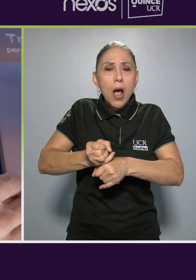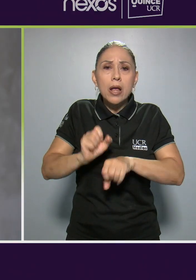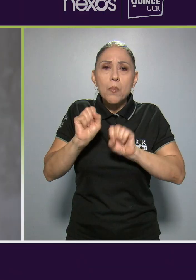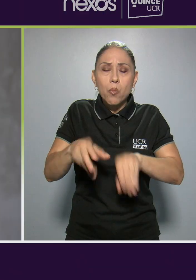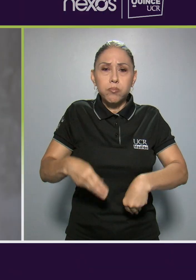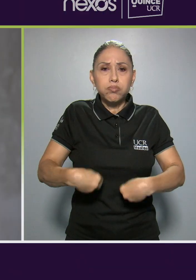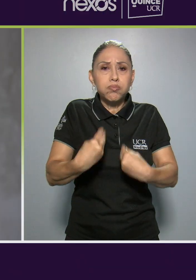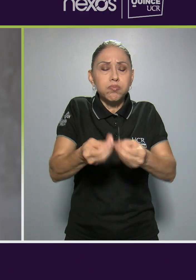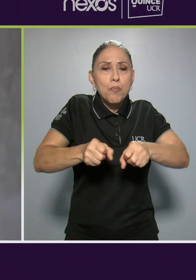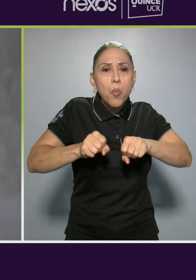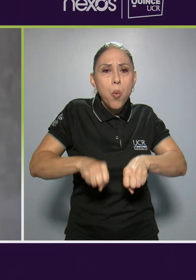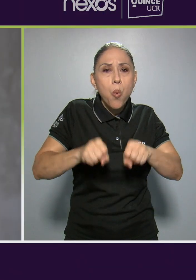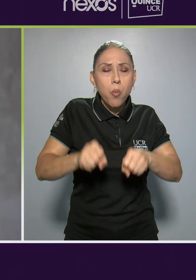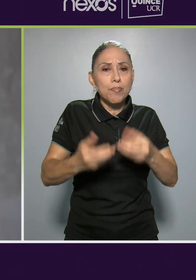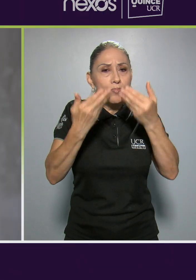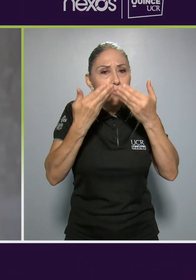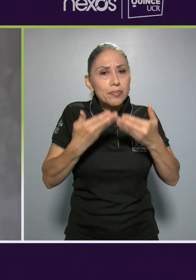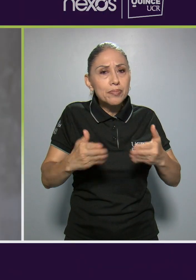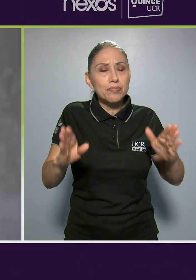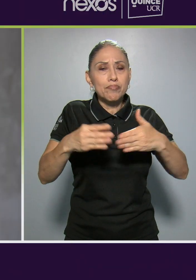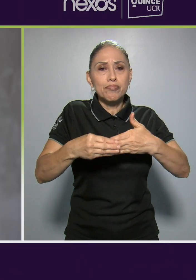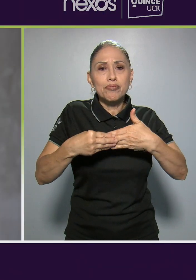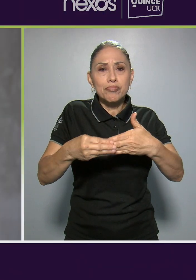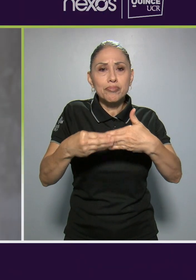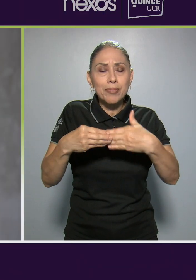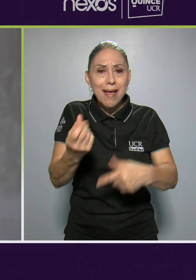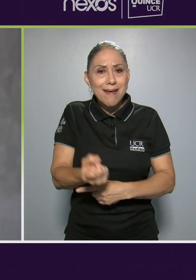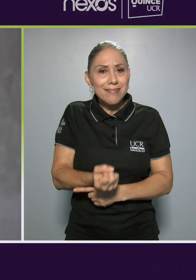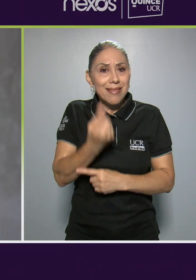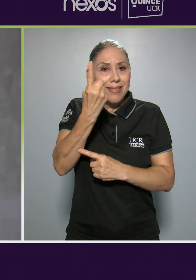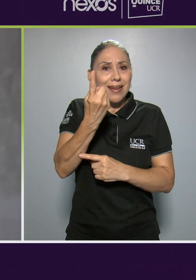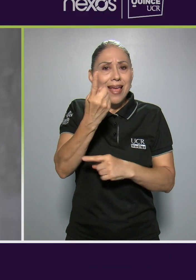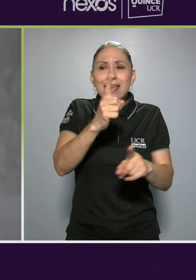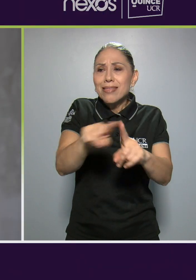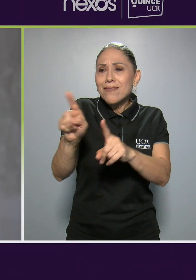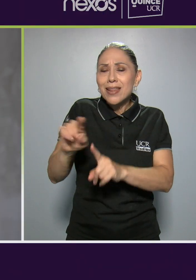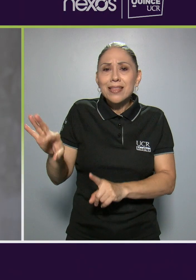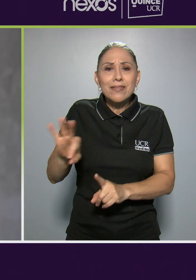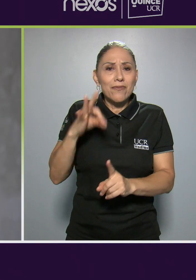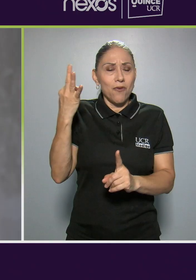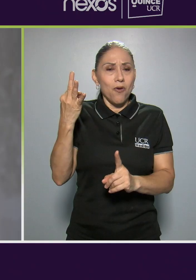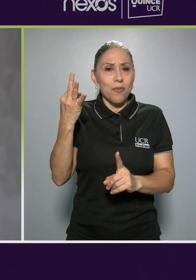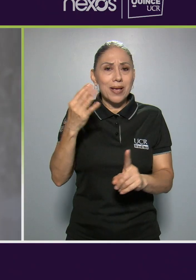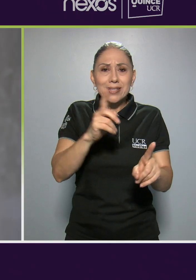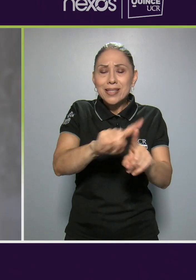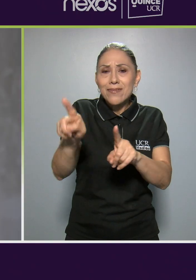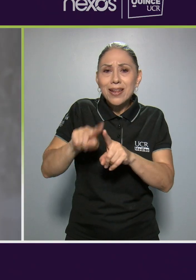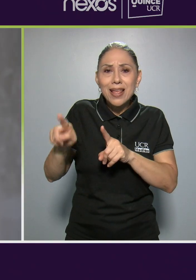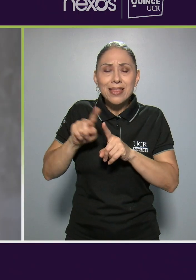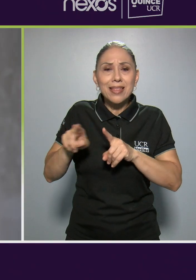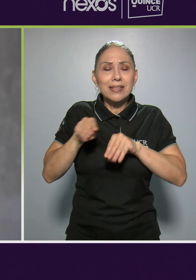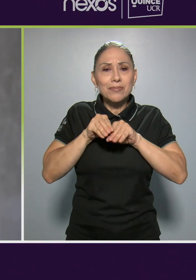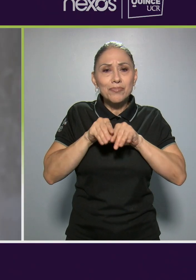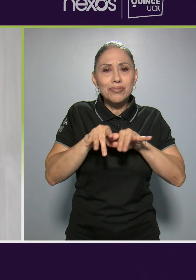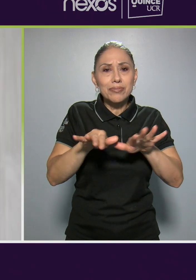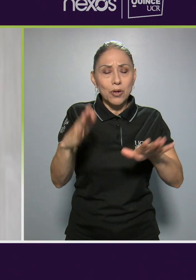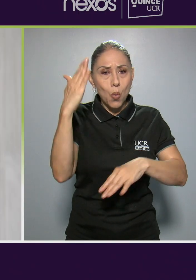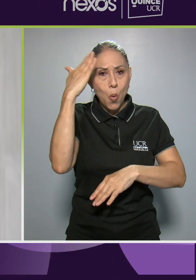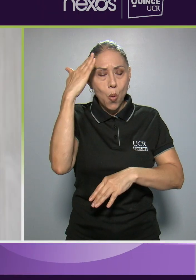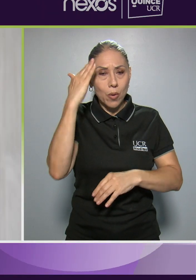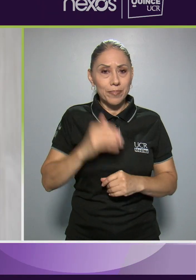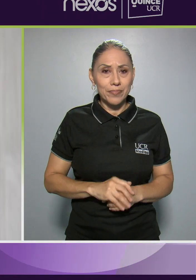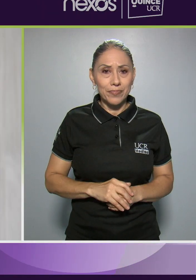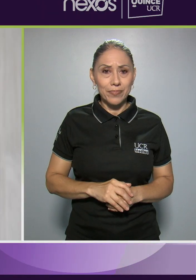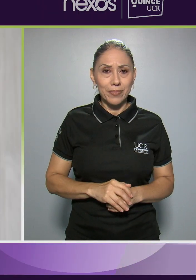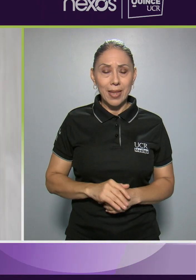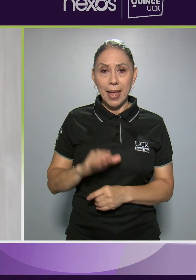esa apertura, esa flexibilidad a entender que hay otras formas de generación y de transferencia de conocimiento. En